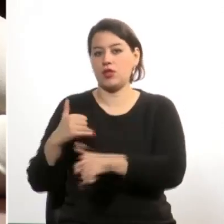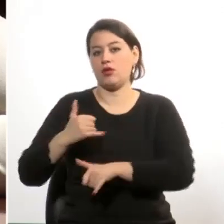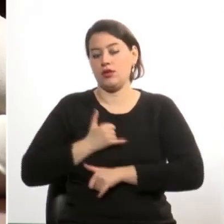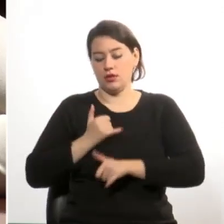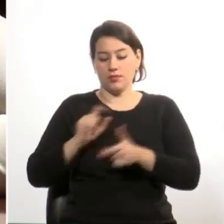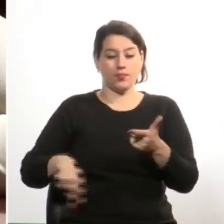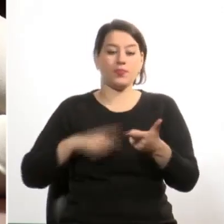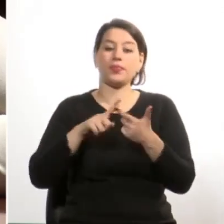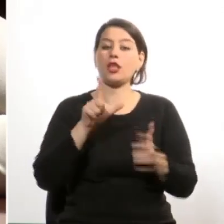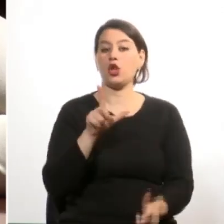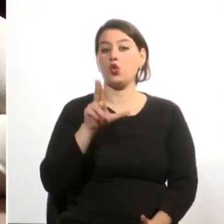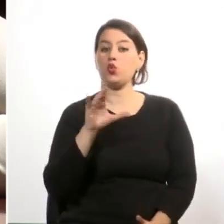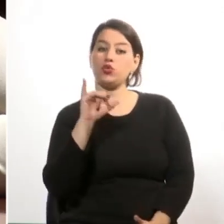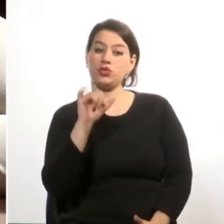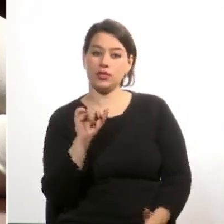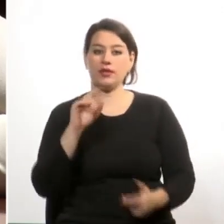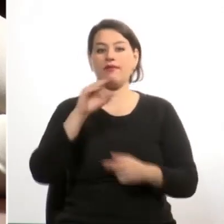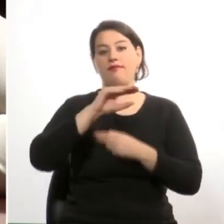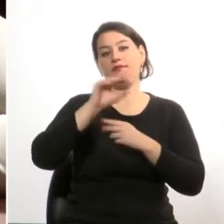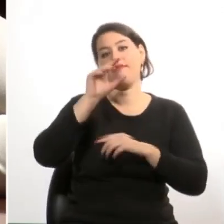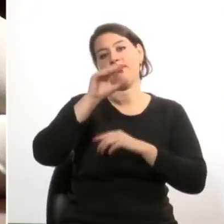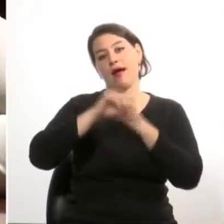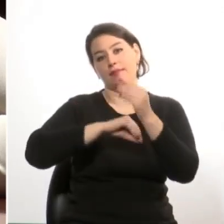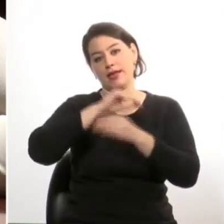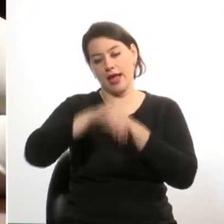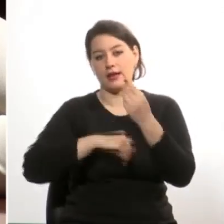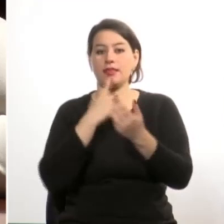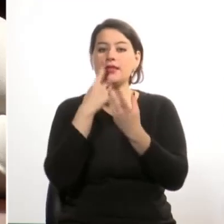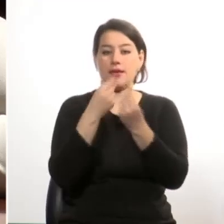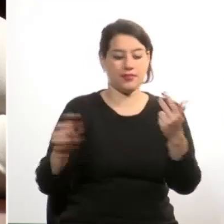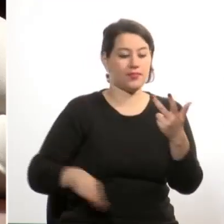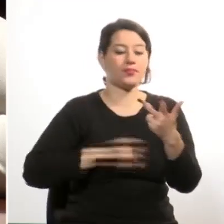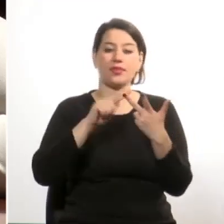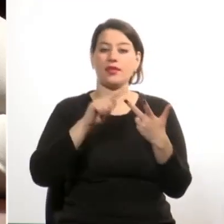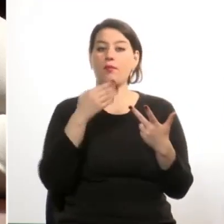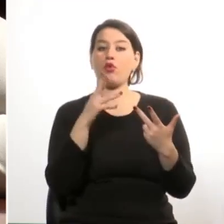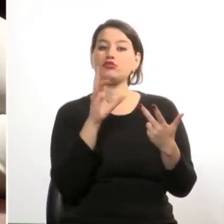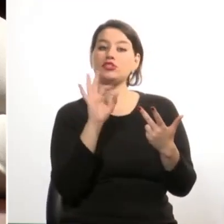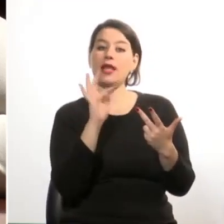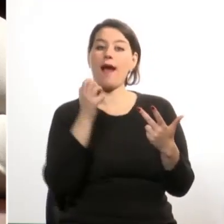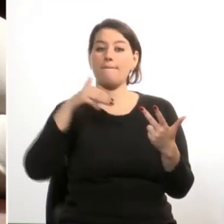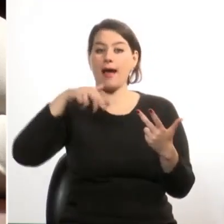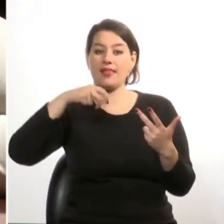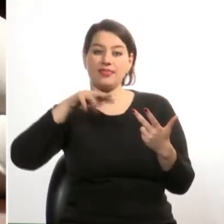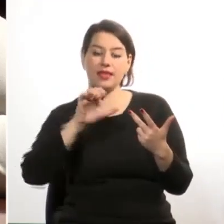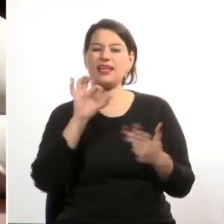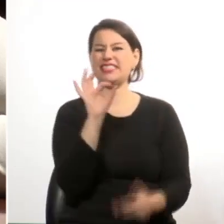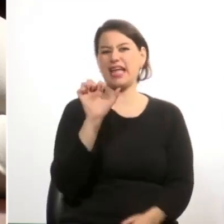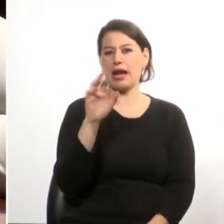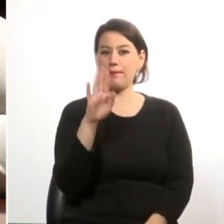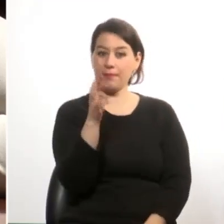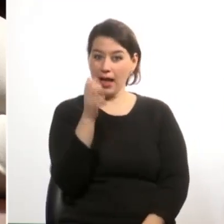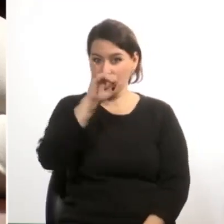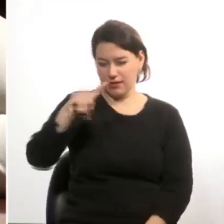militar, Lucy Barburo, por familiares desaparecidos, Francisco Bustamante, por el CERPAJ. En